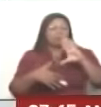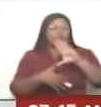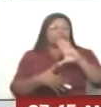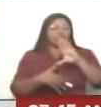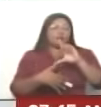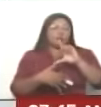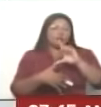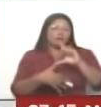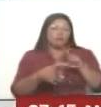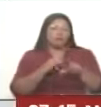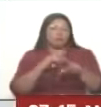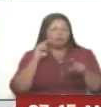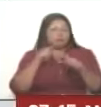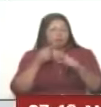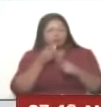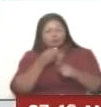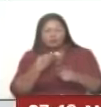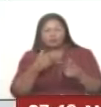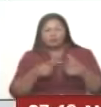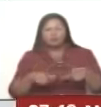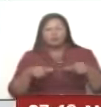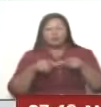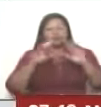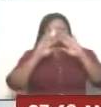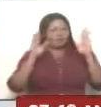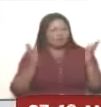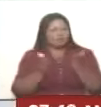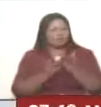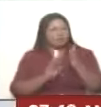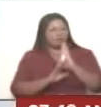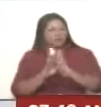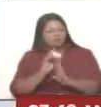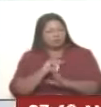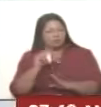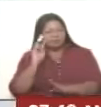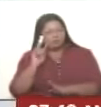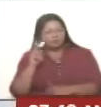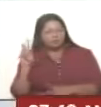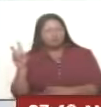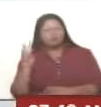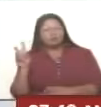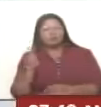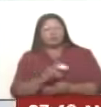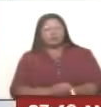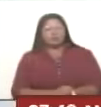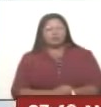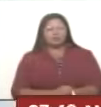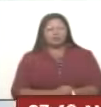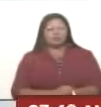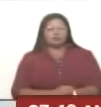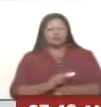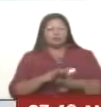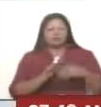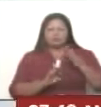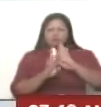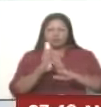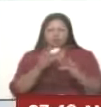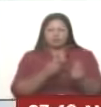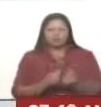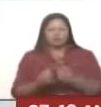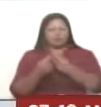y buena parte del mundo subdesarrollado, lo tenía Venezuela. ¿Por qué? Porque hubo crecimiento de la